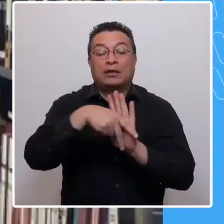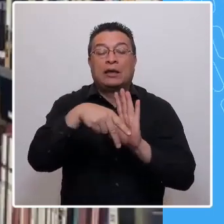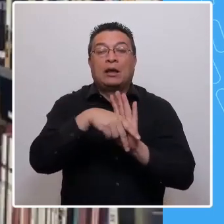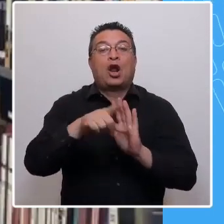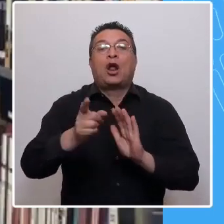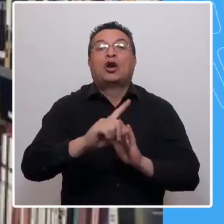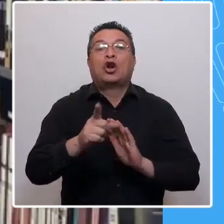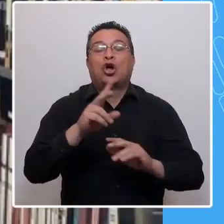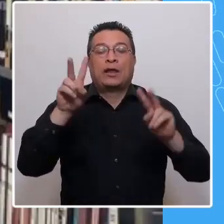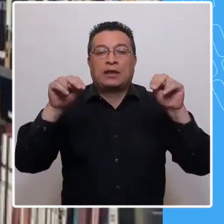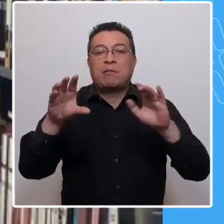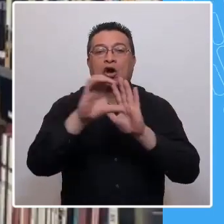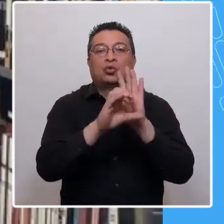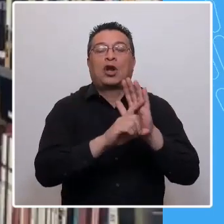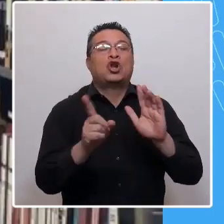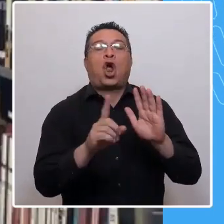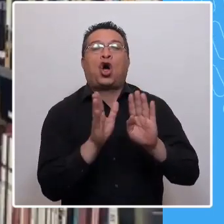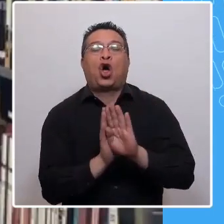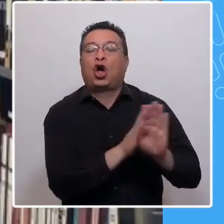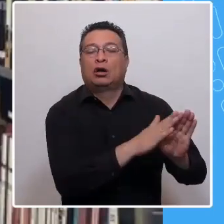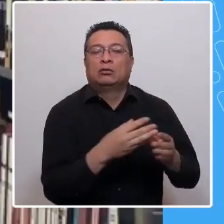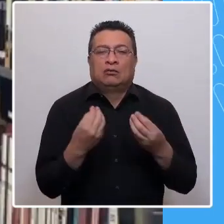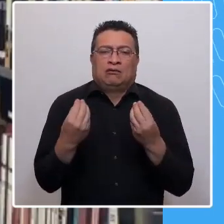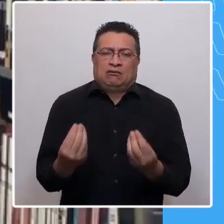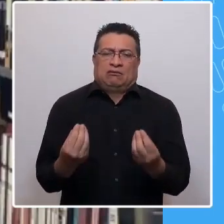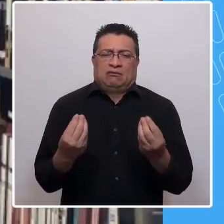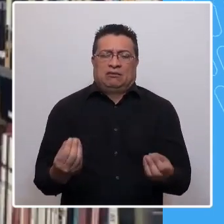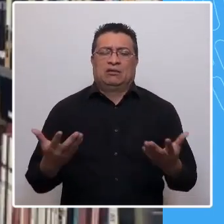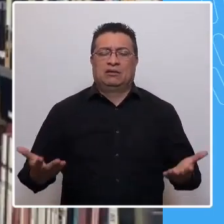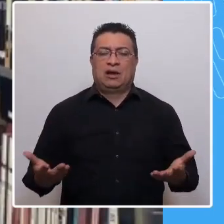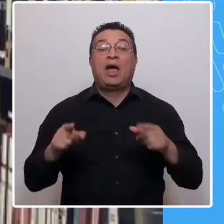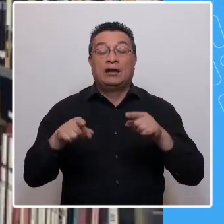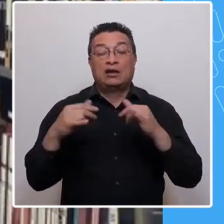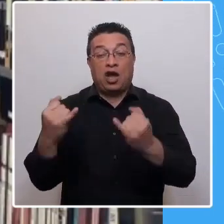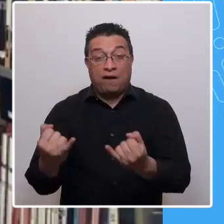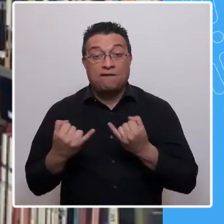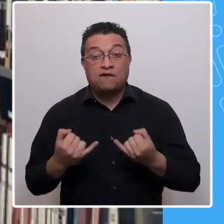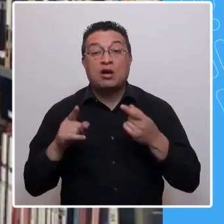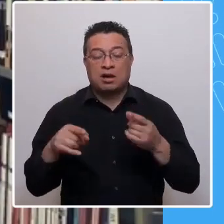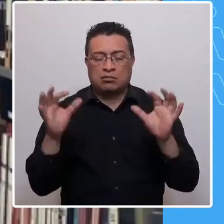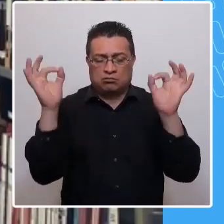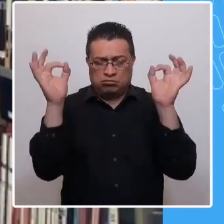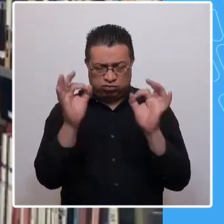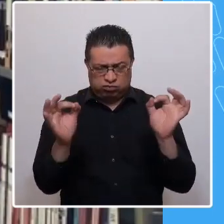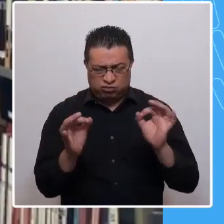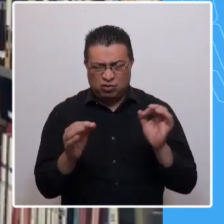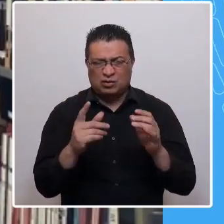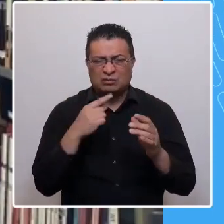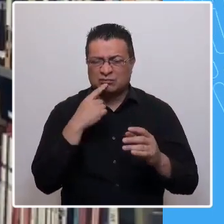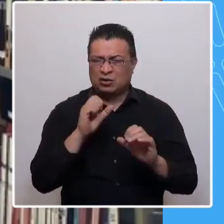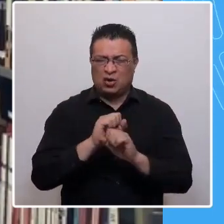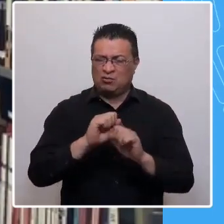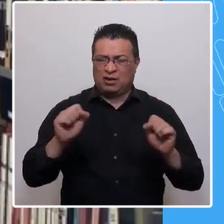ser materia constitucional. Se aprecia en este informe un nivel de detalle inexplicable que una